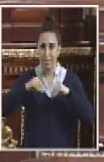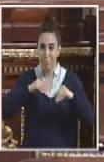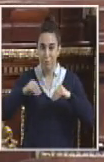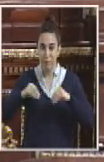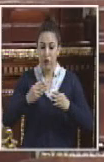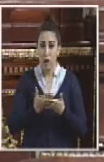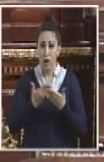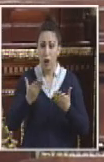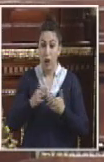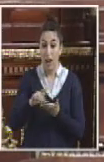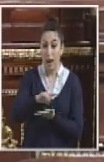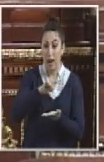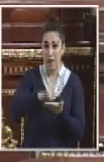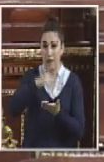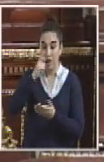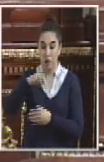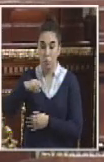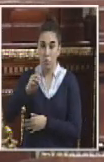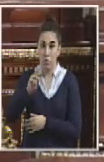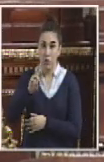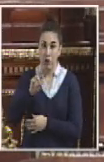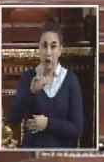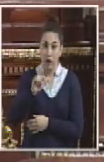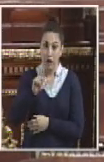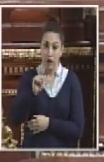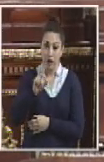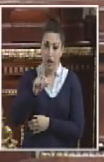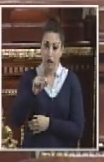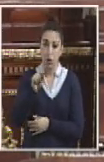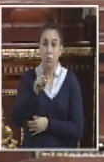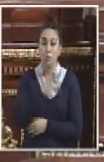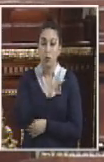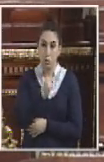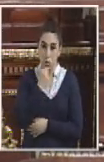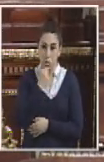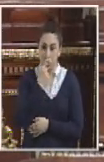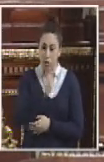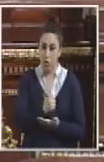al ciclista y al peatón que podría ser una herramienta importante.